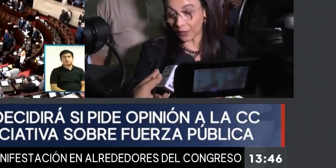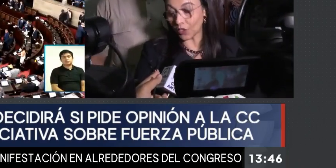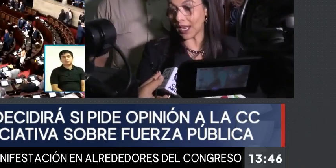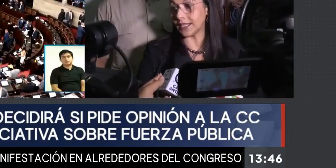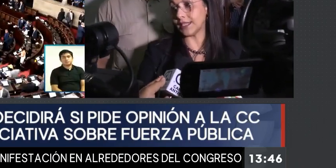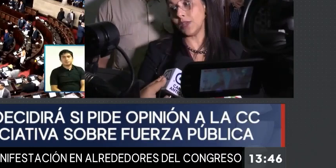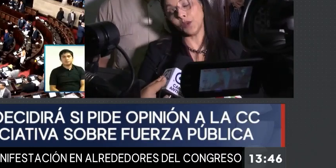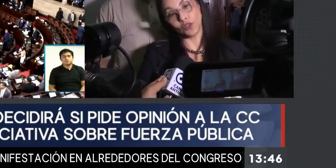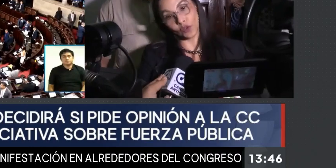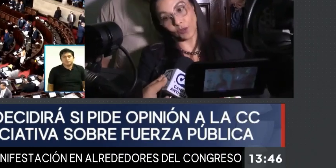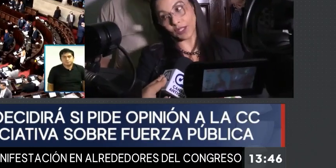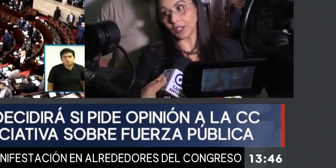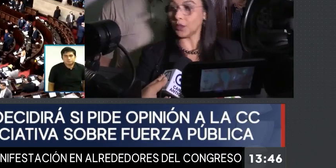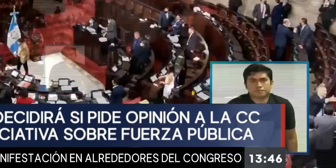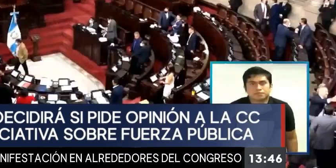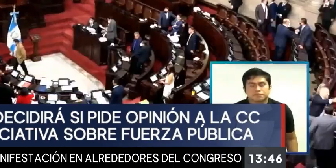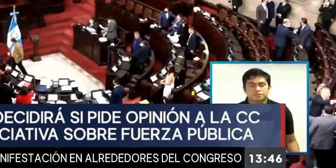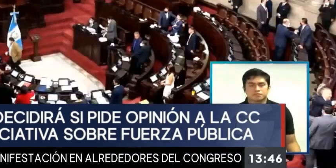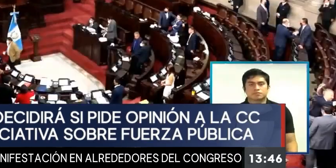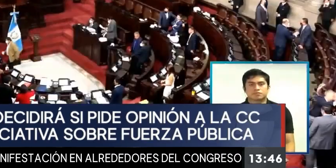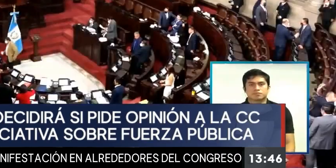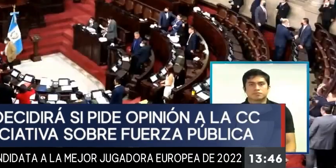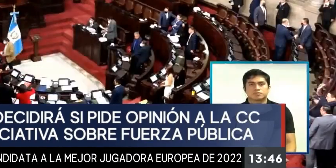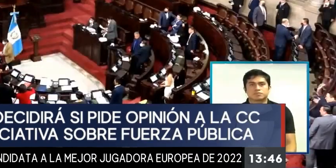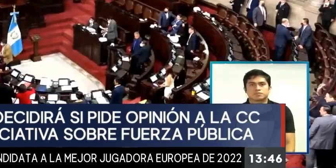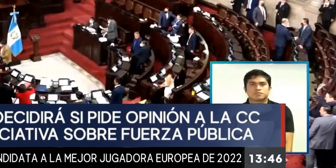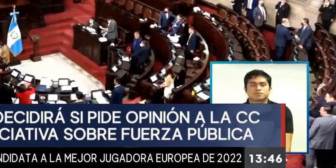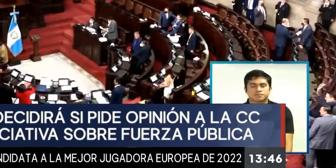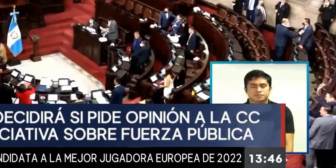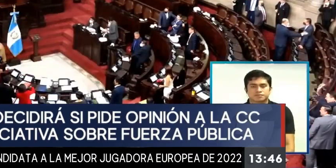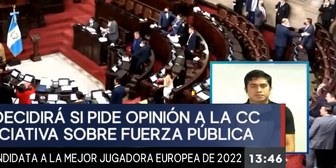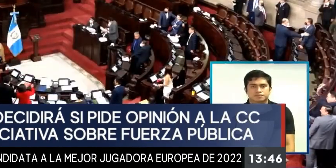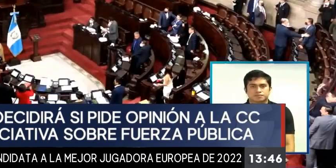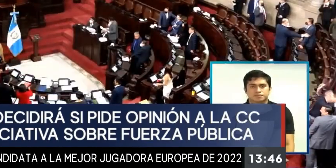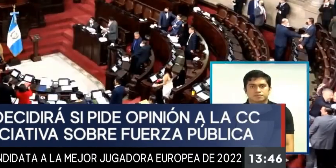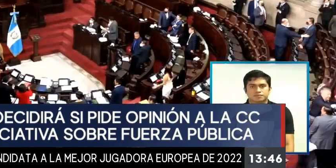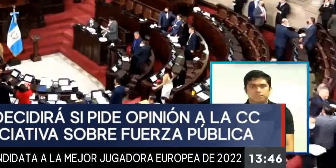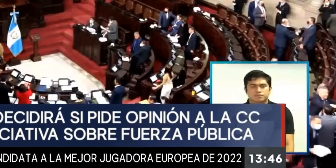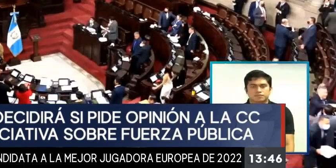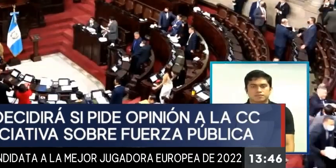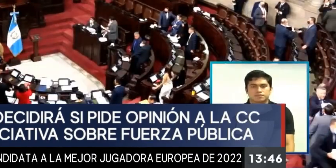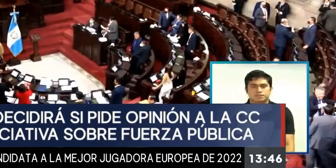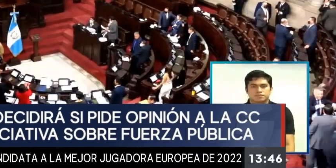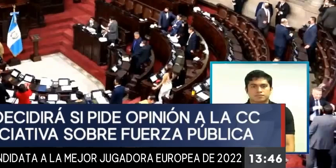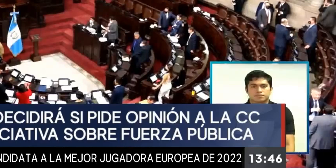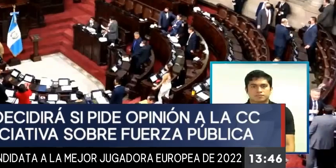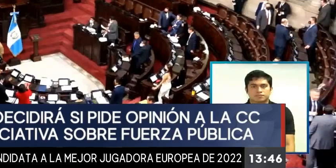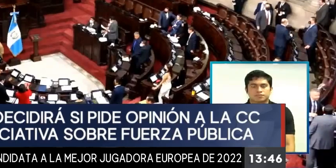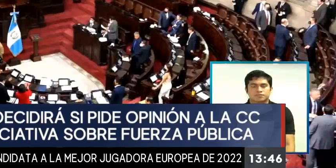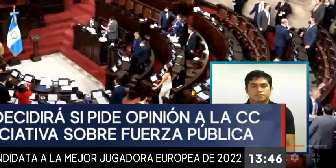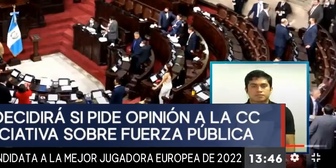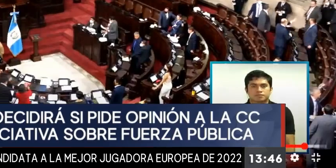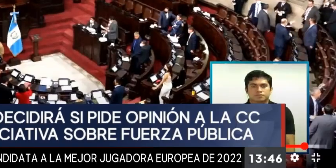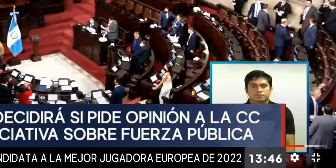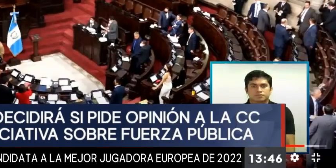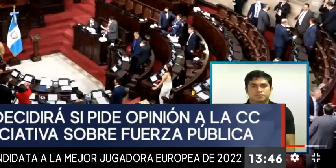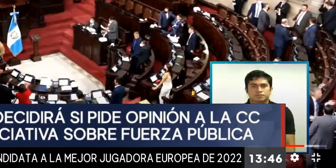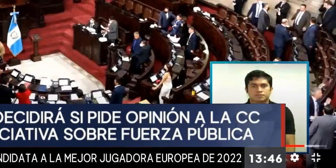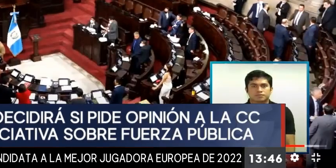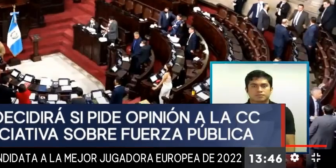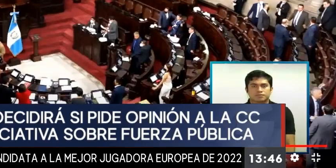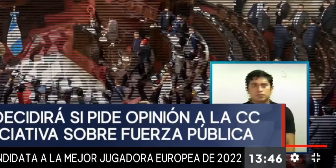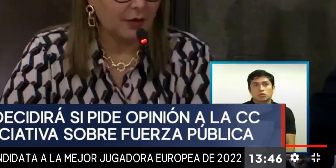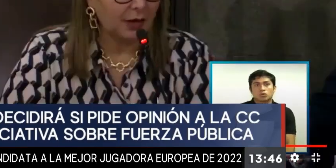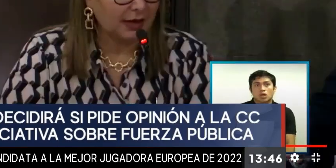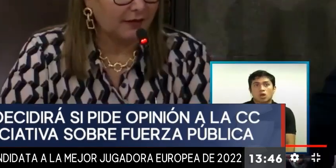es que lo mandemos a la CC y por eso lo estamos haciendo así. Así estamos procediendo, porque la recomendación de nuestro Departamento Jurídico es que lo enviemos a consulta a la